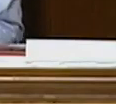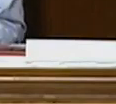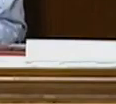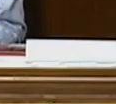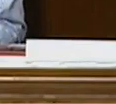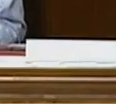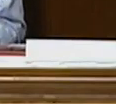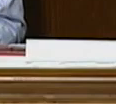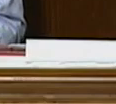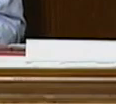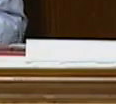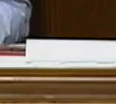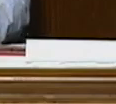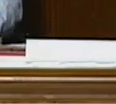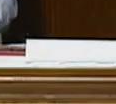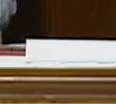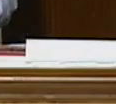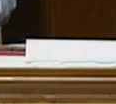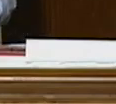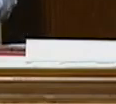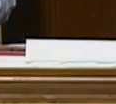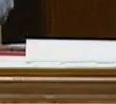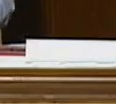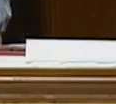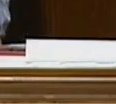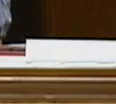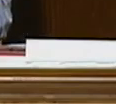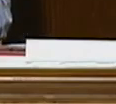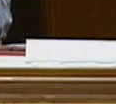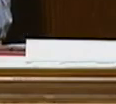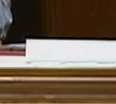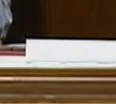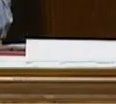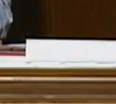sea. Abramos nosotros y